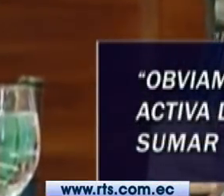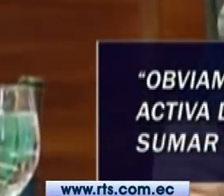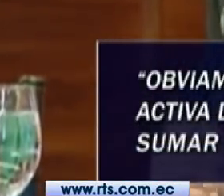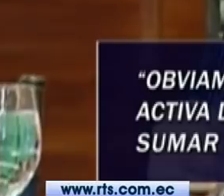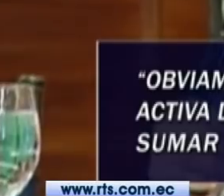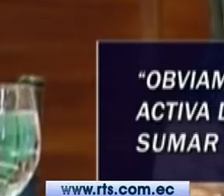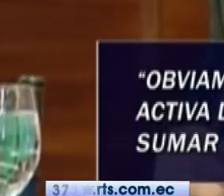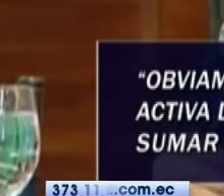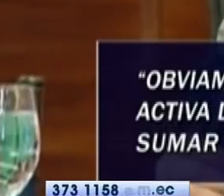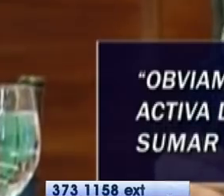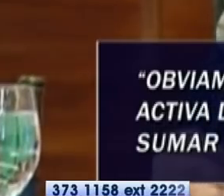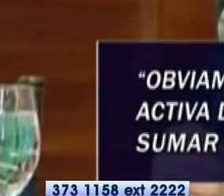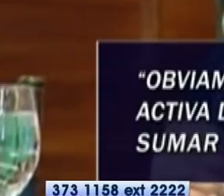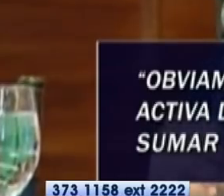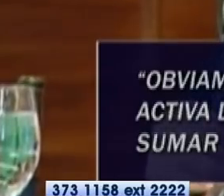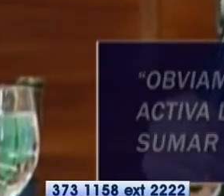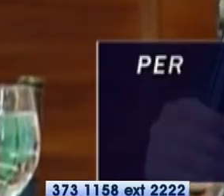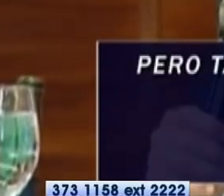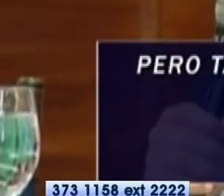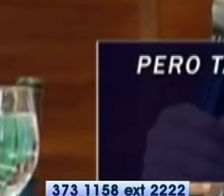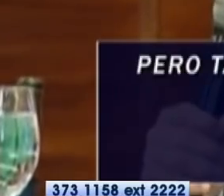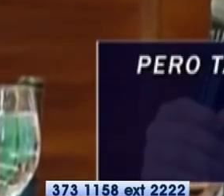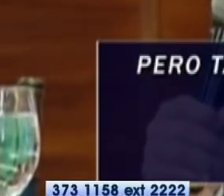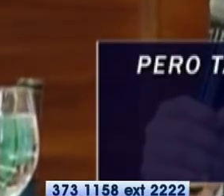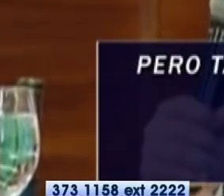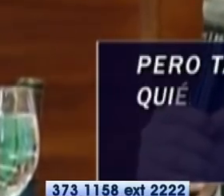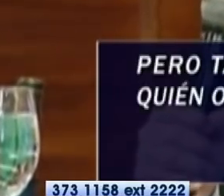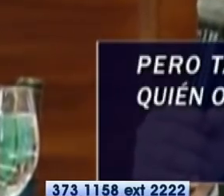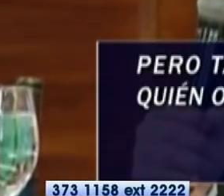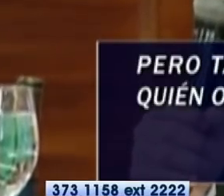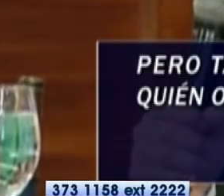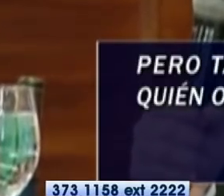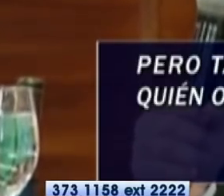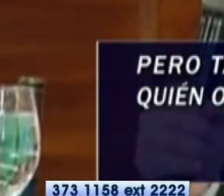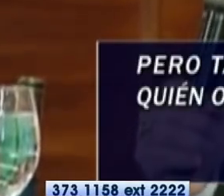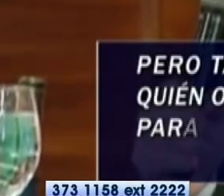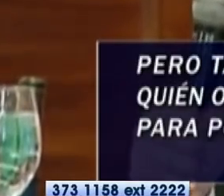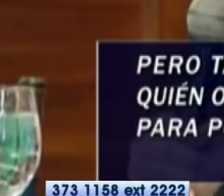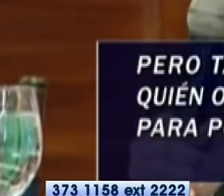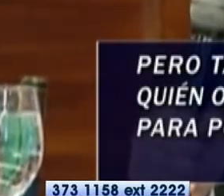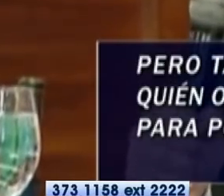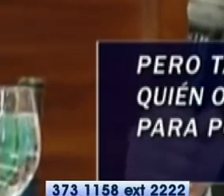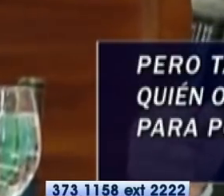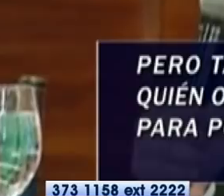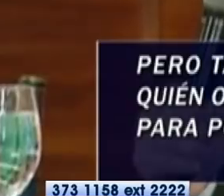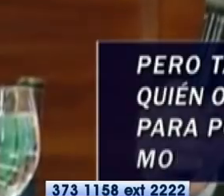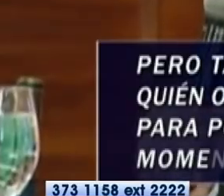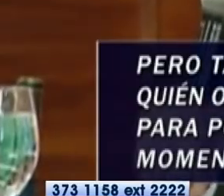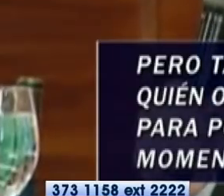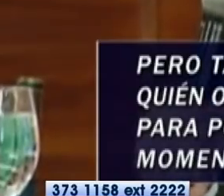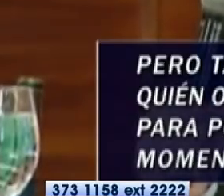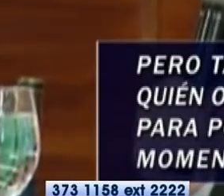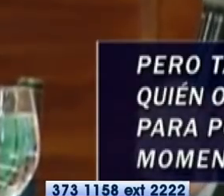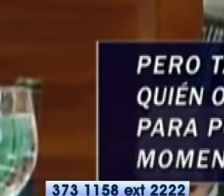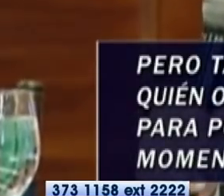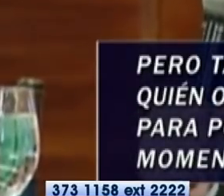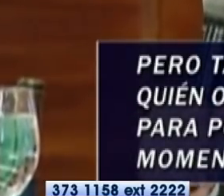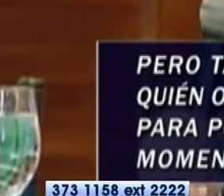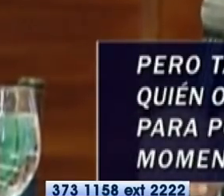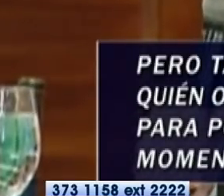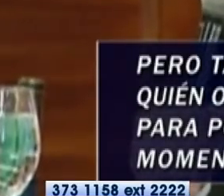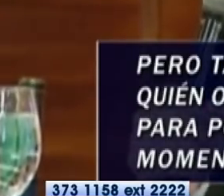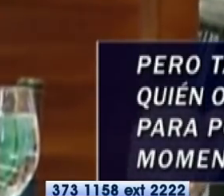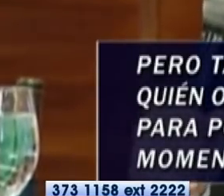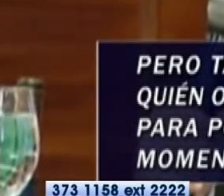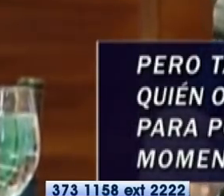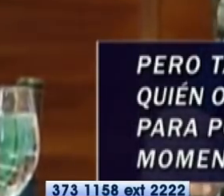quieran sumar en positivo a esto, pero también va a haber un análisis de quién o qué institución es la más adecuada para poder apoyar esta